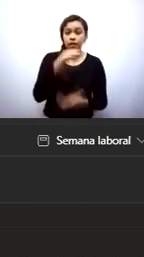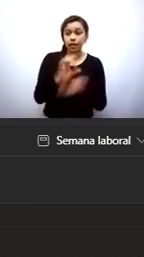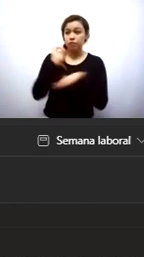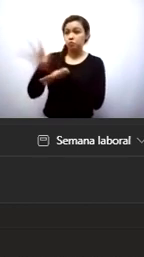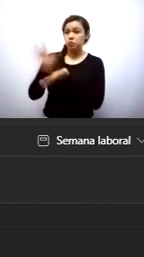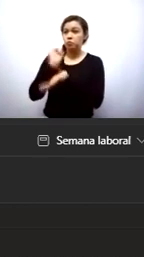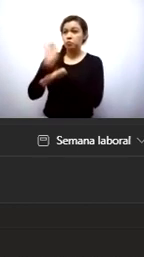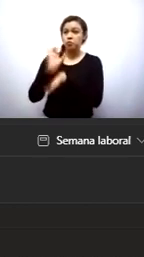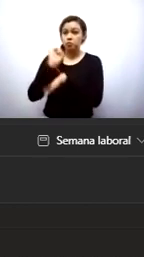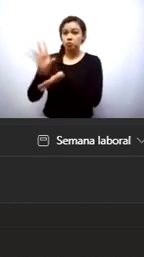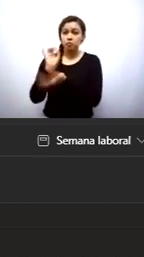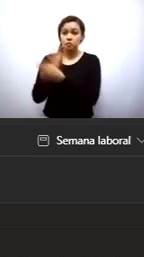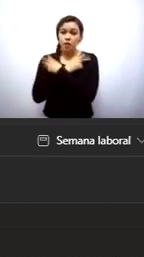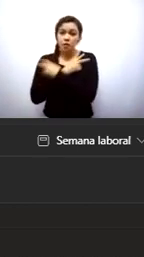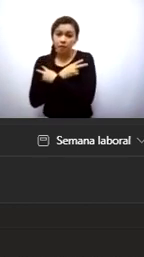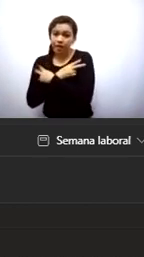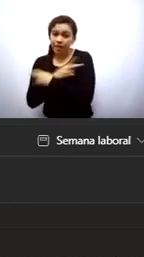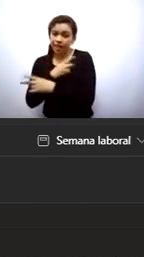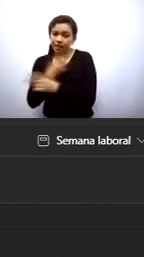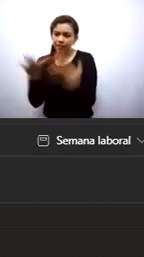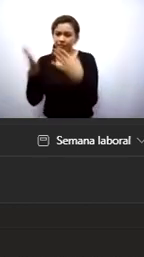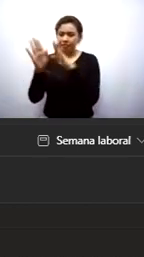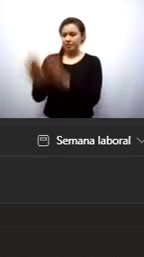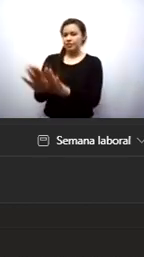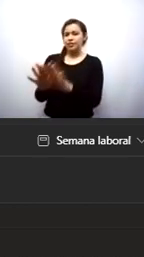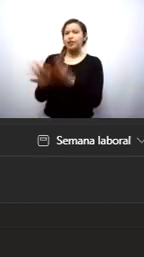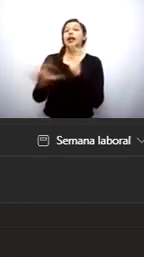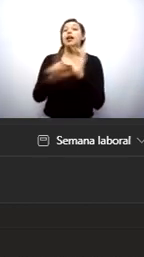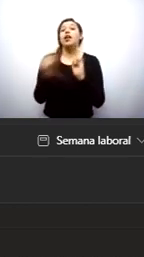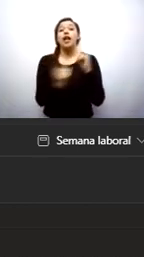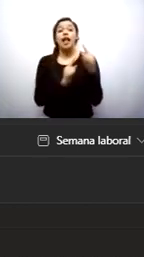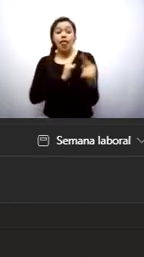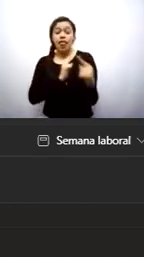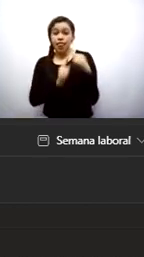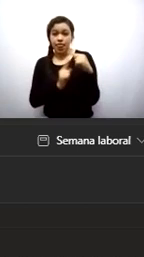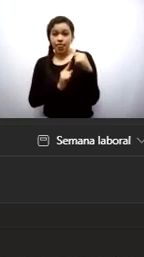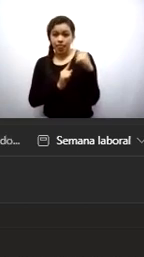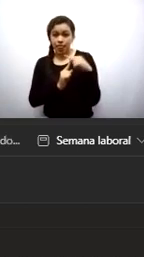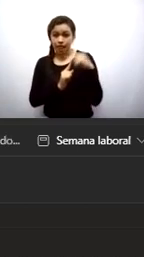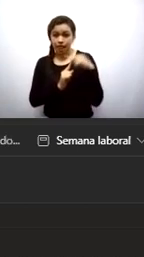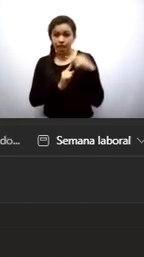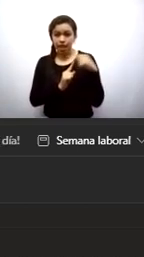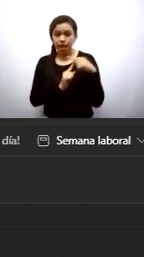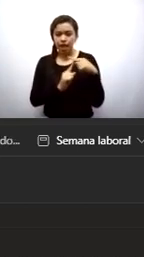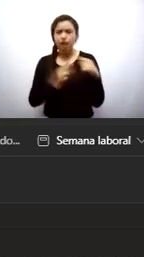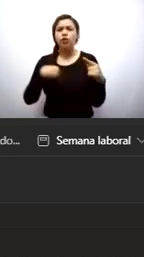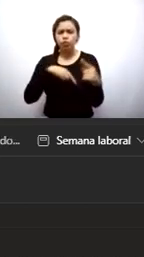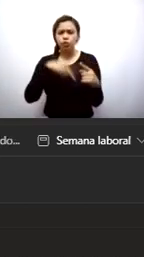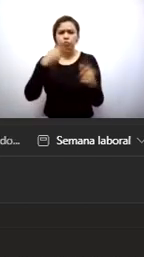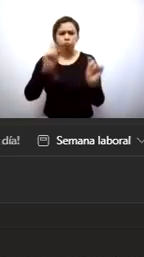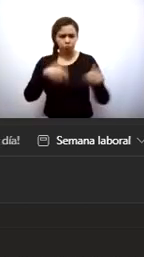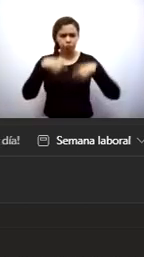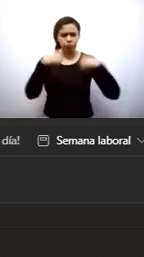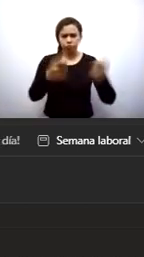chicos. Está la parte de tareas, que es donde nosotros podemos asignarles pues justamente sus deberes. Aquí